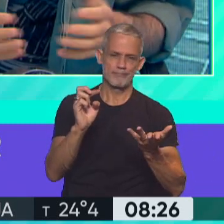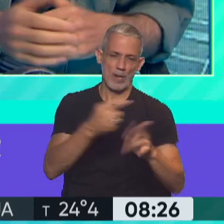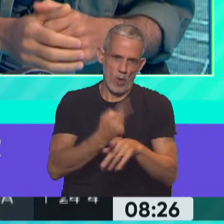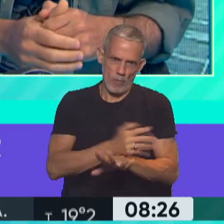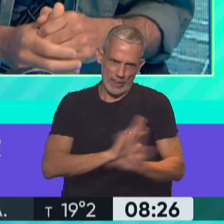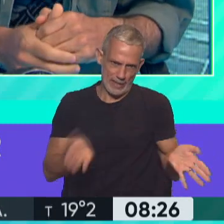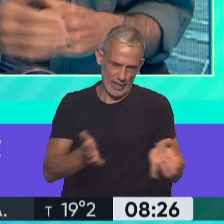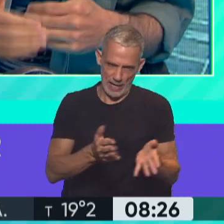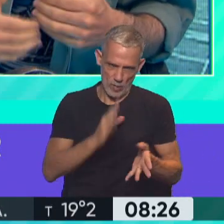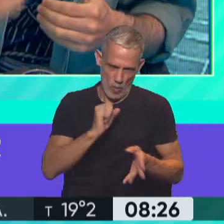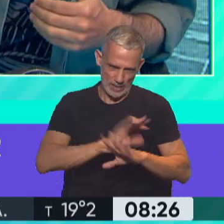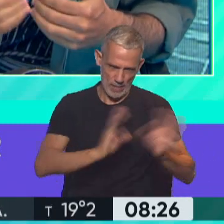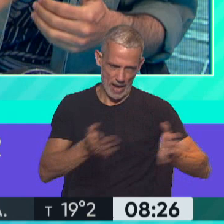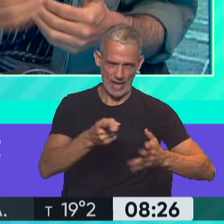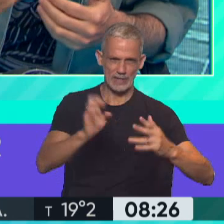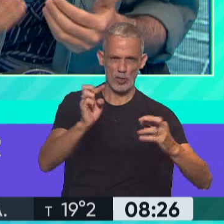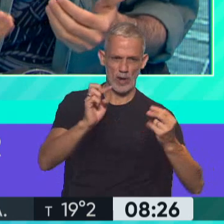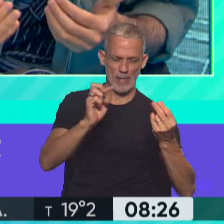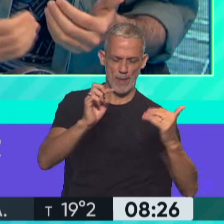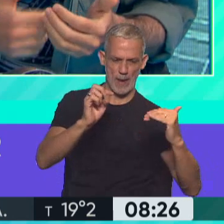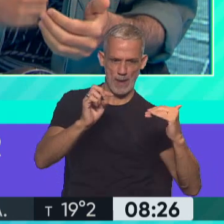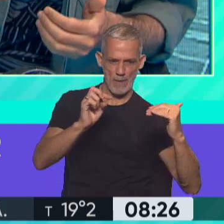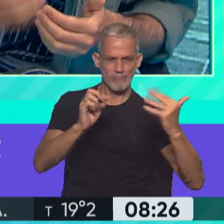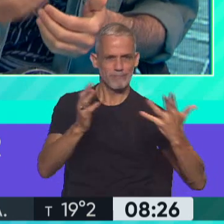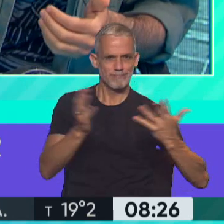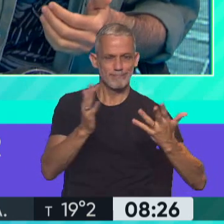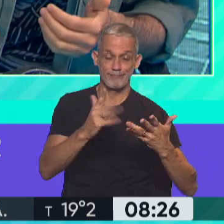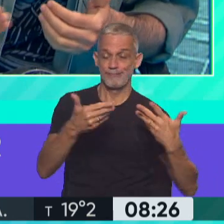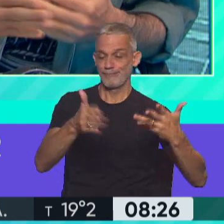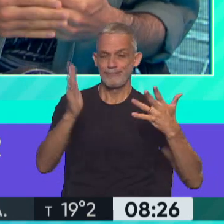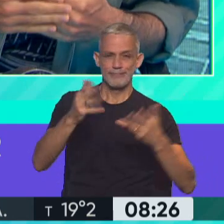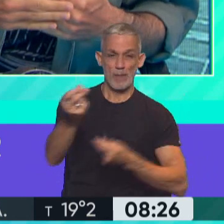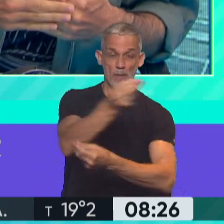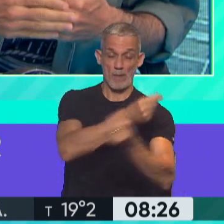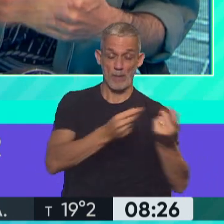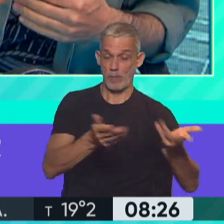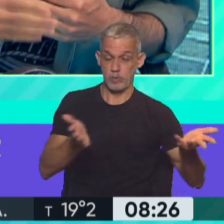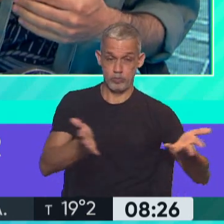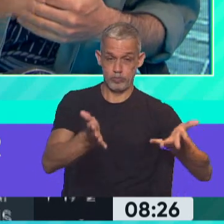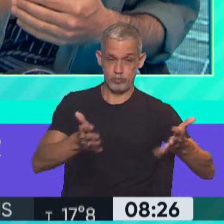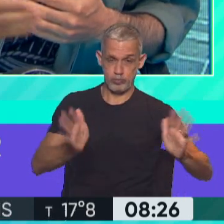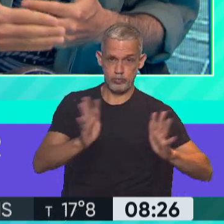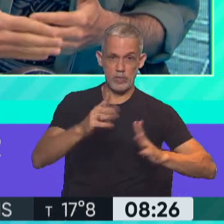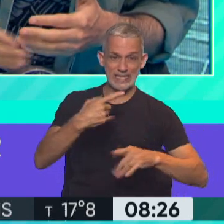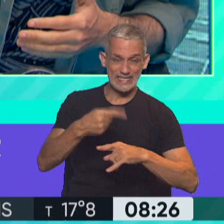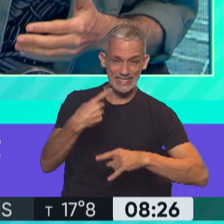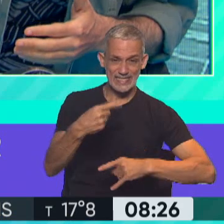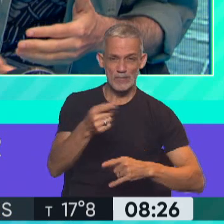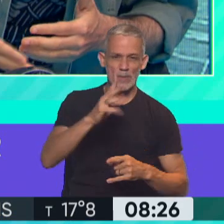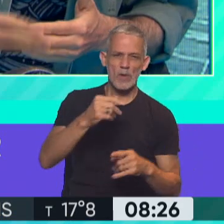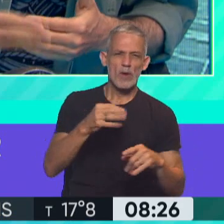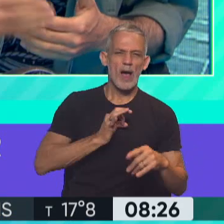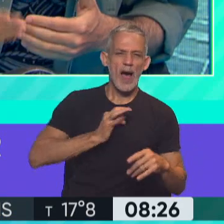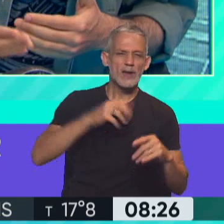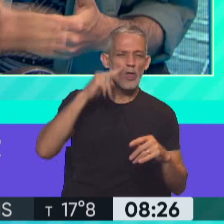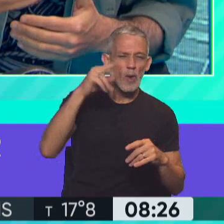ya era insostenible, ¿no? Porque ya lo que se venía permanentemente era ceder frente a los mercados financieros cuando permanentemente, sobre todo a lo largo de todo el